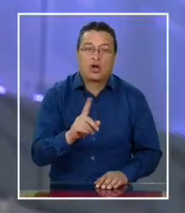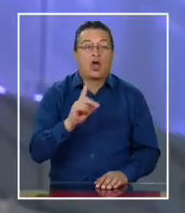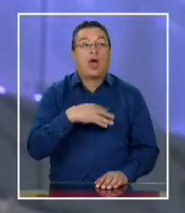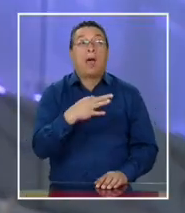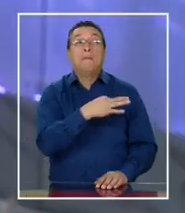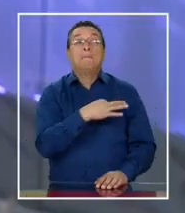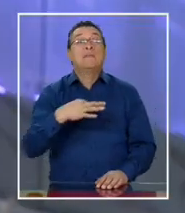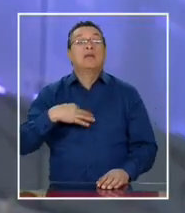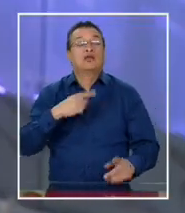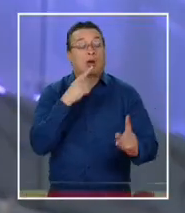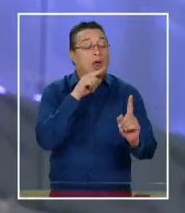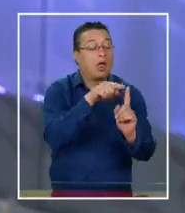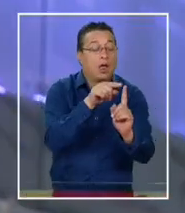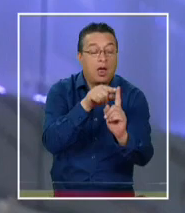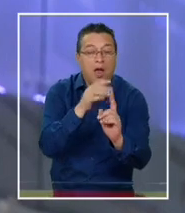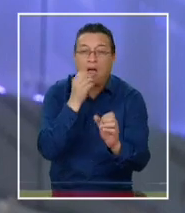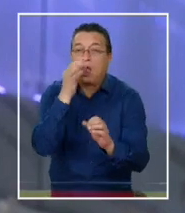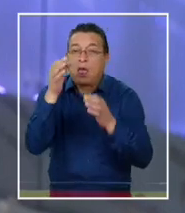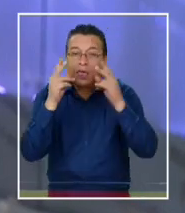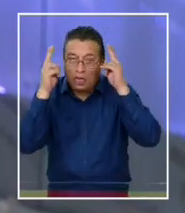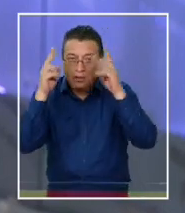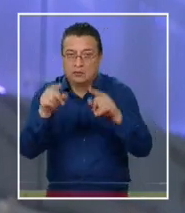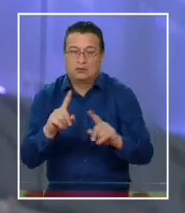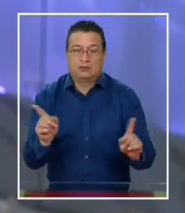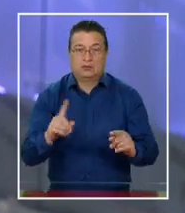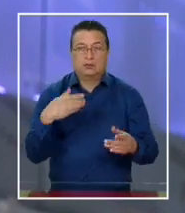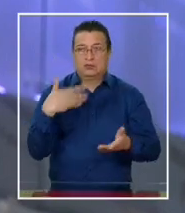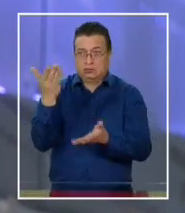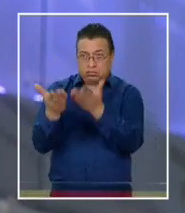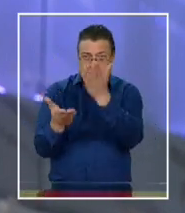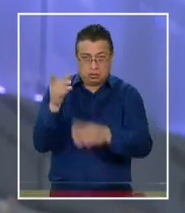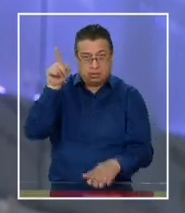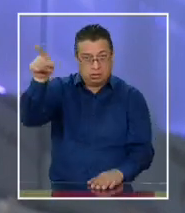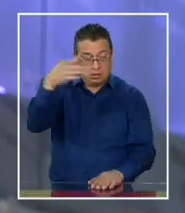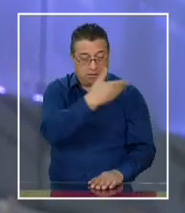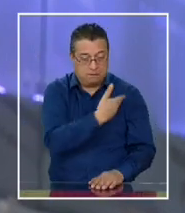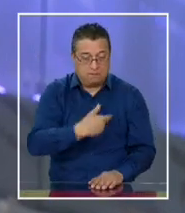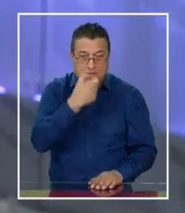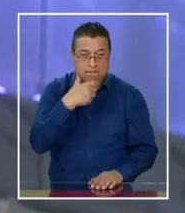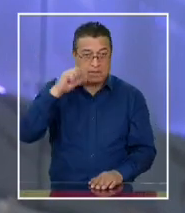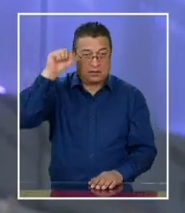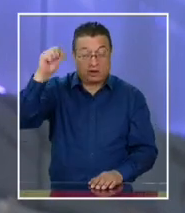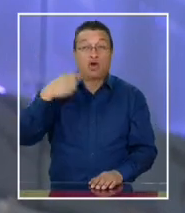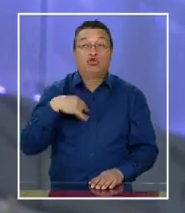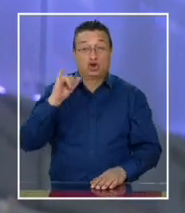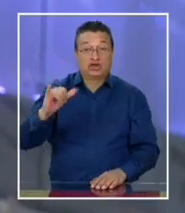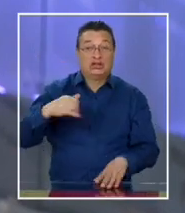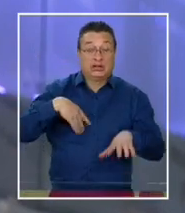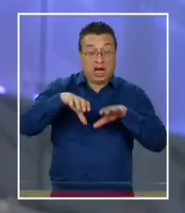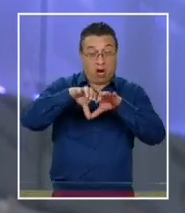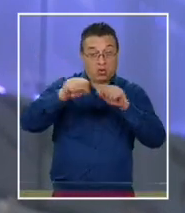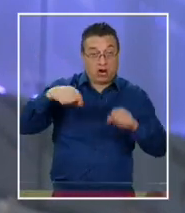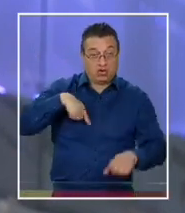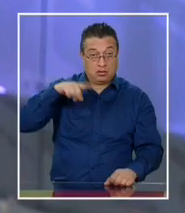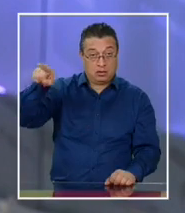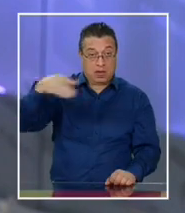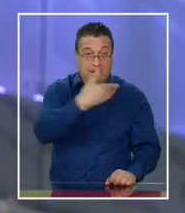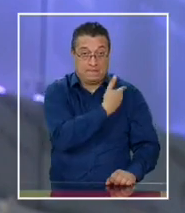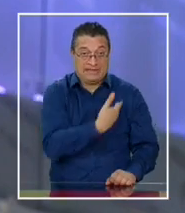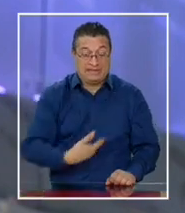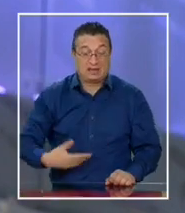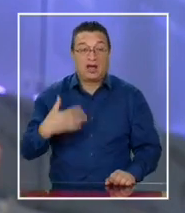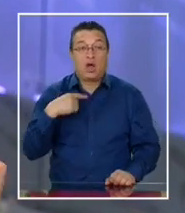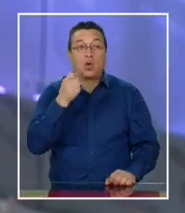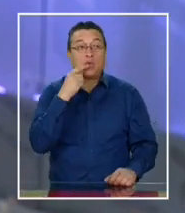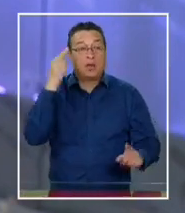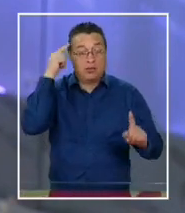ministro en particular porque además Las evaluaciones las hizo el presidente en lo que yo si he compartido con él es cuál es Cuál es el objetivo y